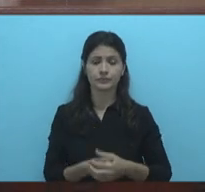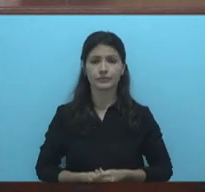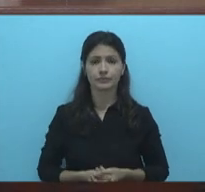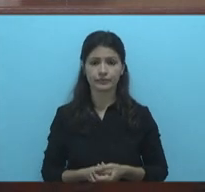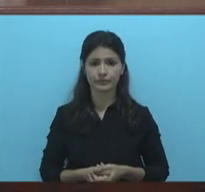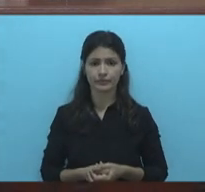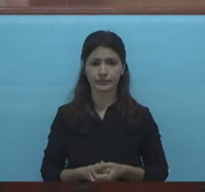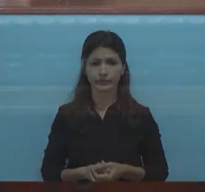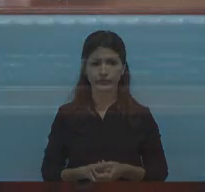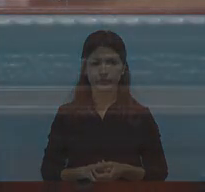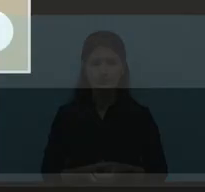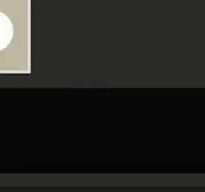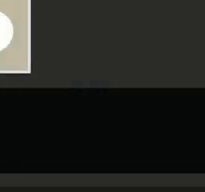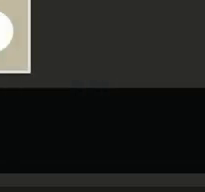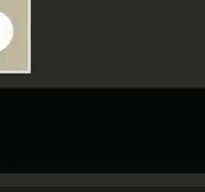electrónica.